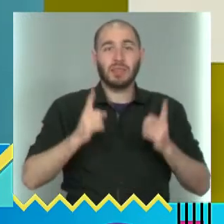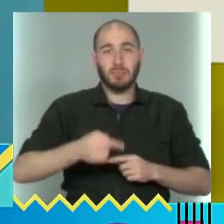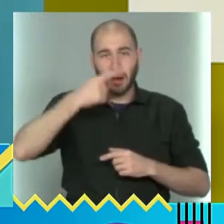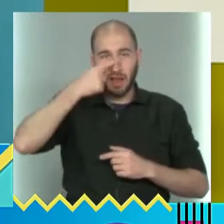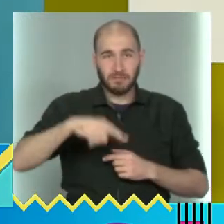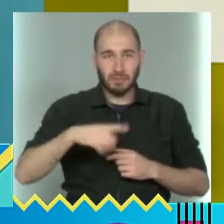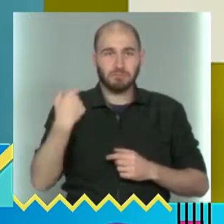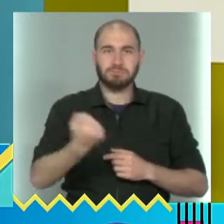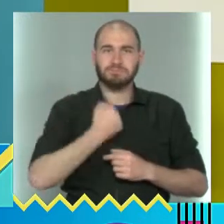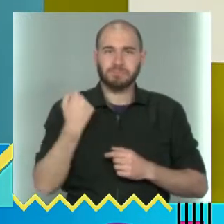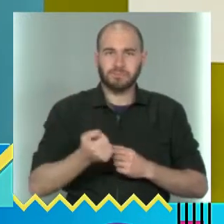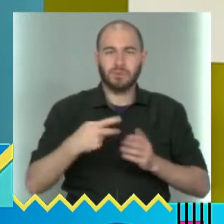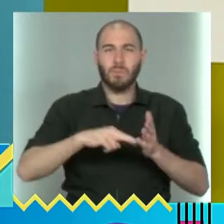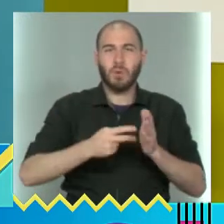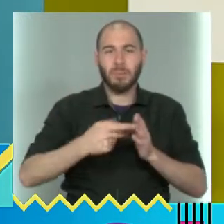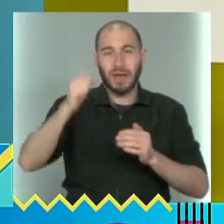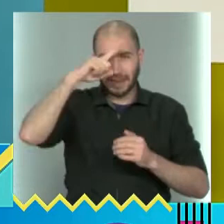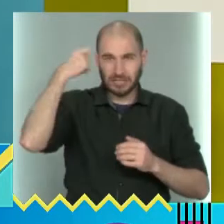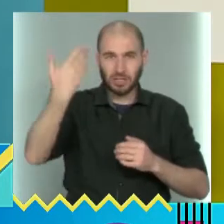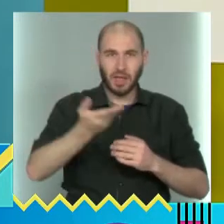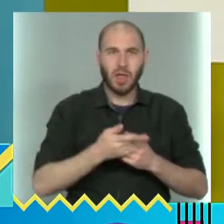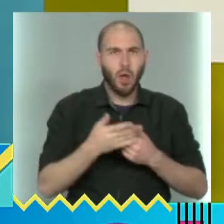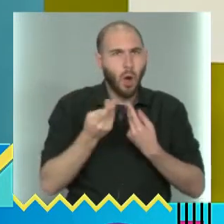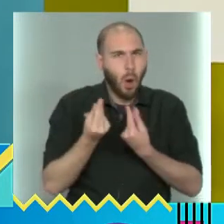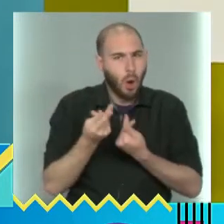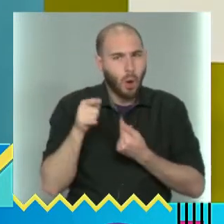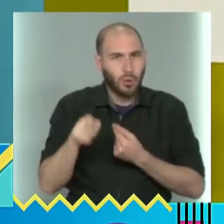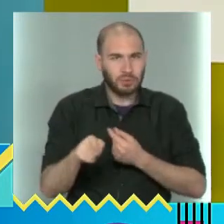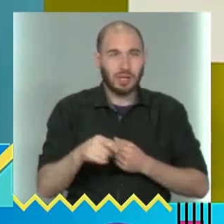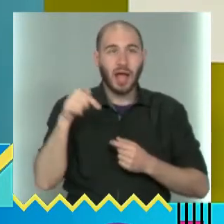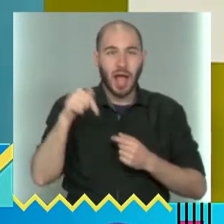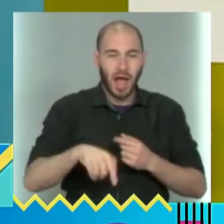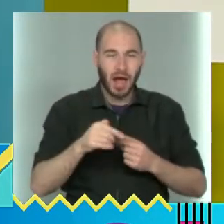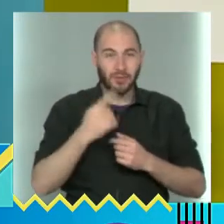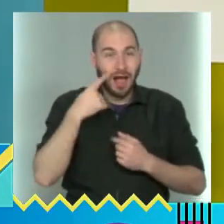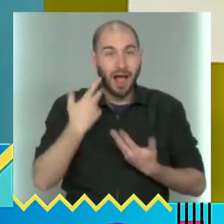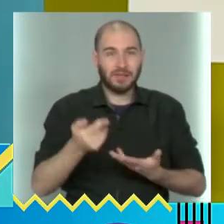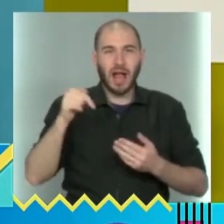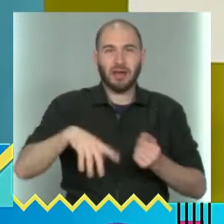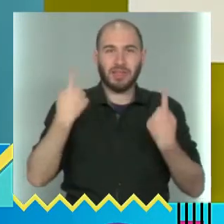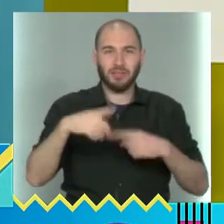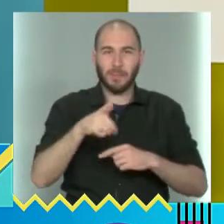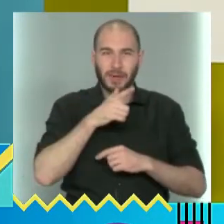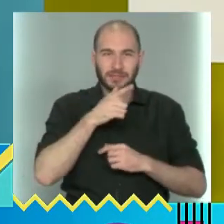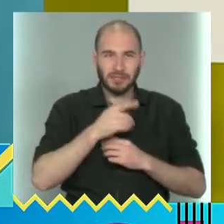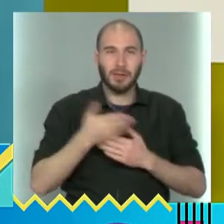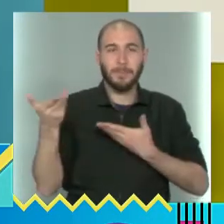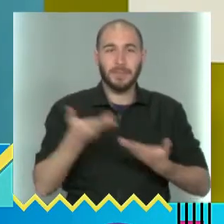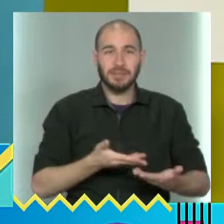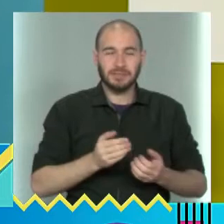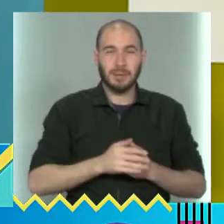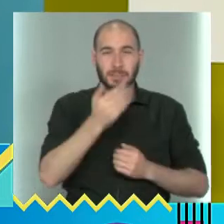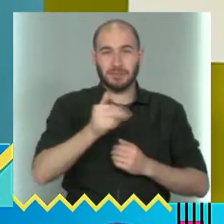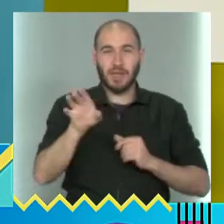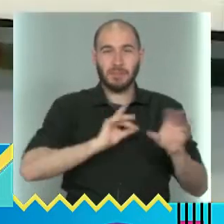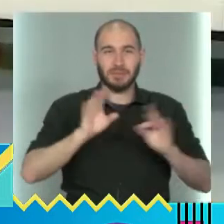siendo importantes para conflictos externos, utilizados si se quiere, y eso es lo que vamos a tratar de ver hoy en Distintos Parecidos. Vamos a presentar a